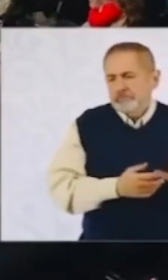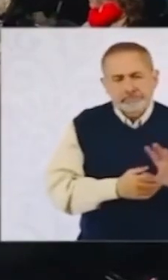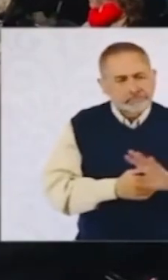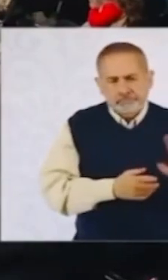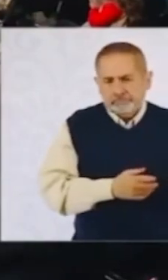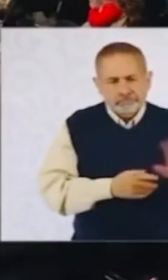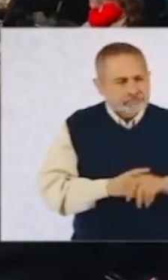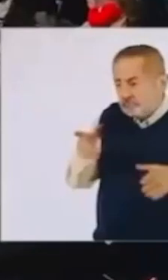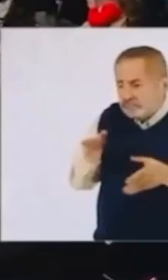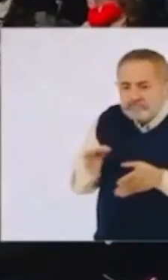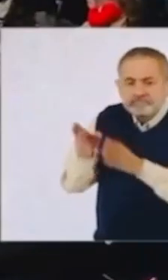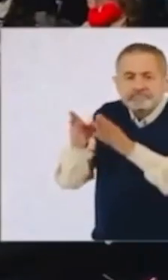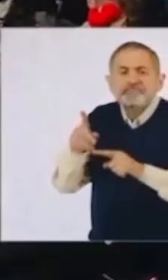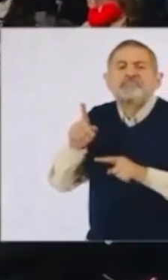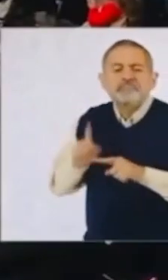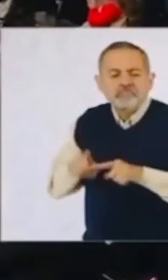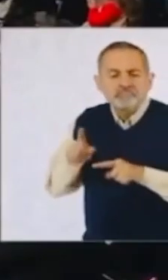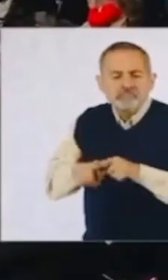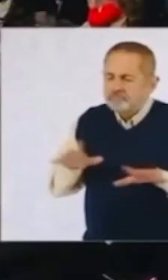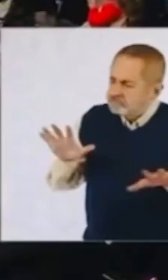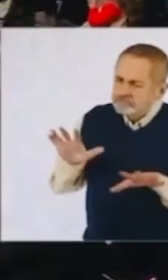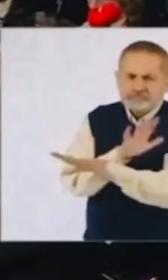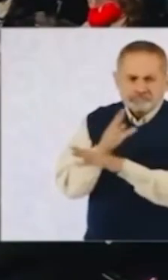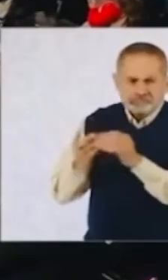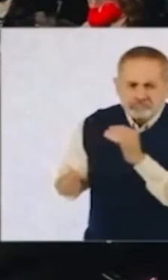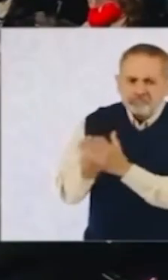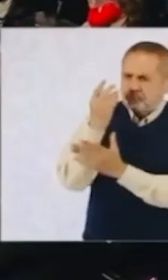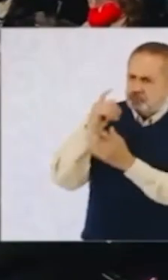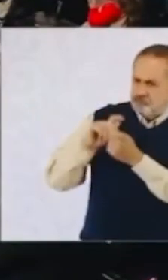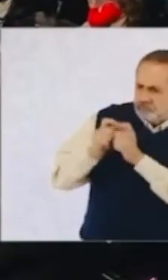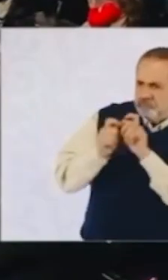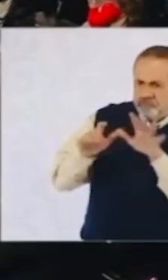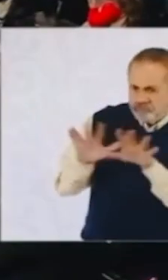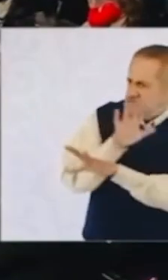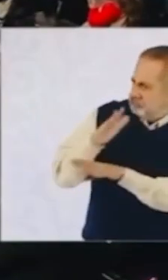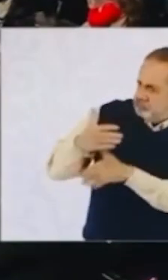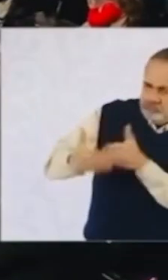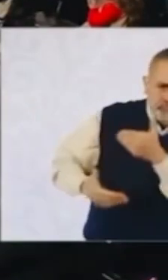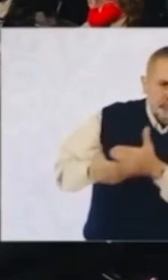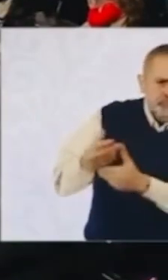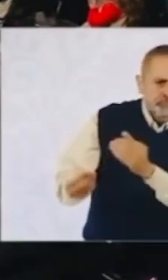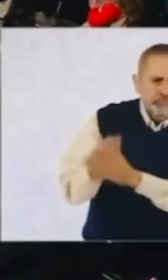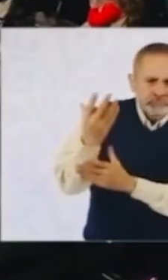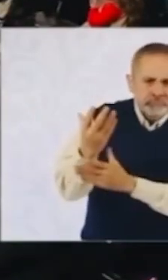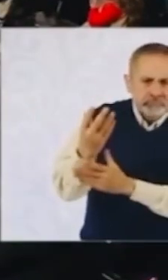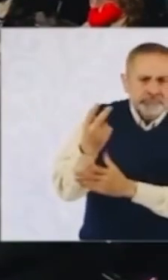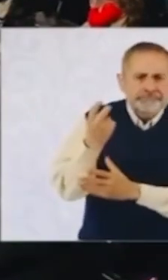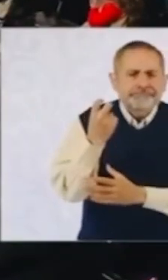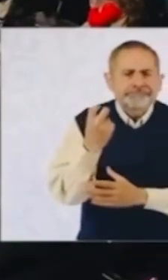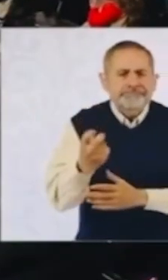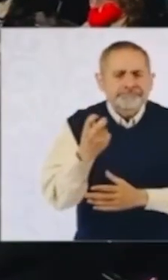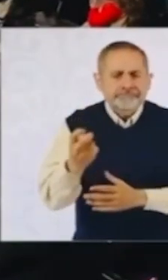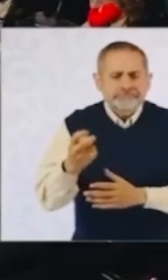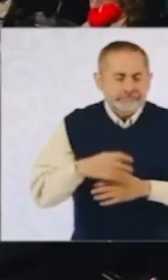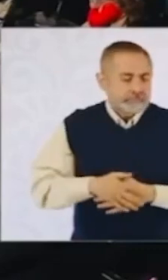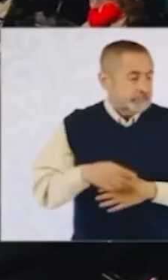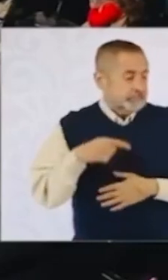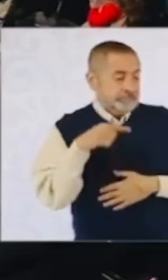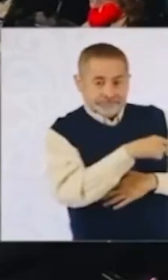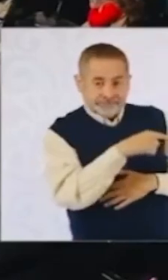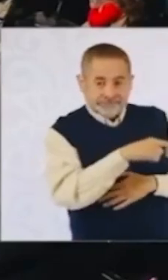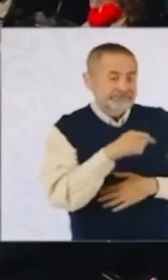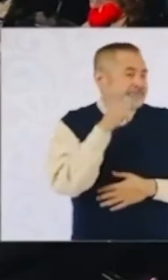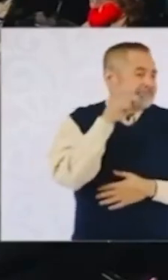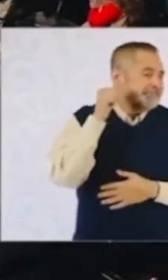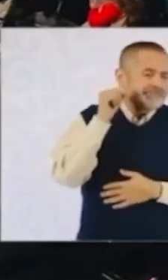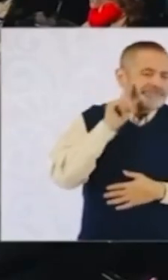que tienen que cumplir con las leyes son ellos, y no se puede estar utilizando la ley de amparo para liberar a los delincuentes. La